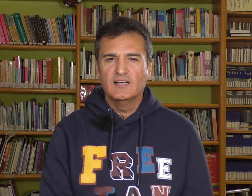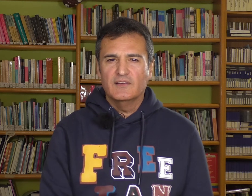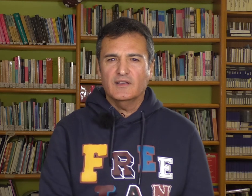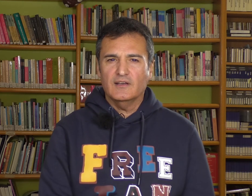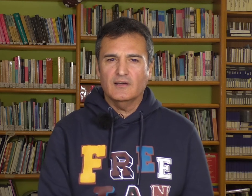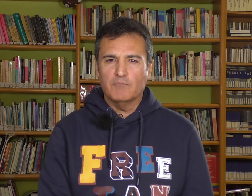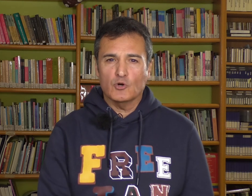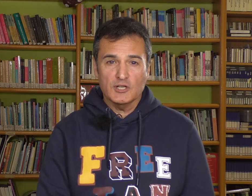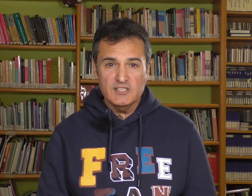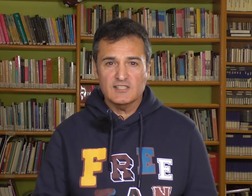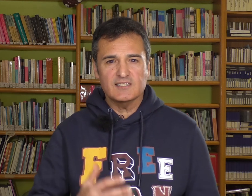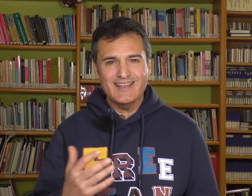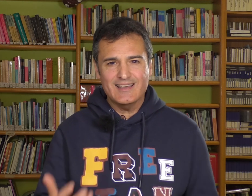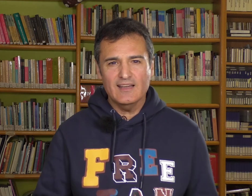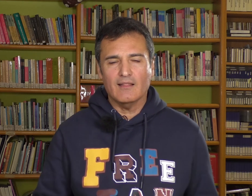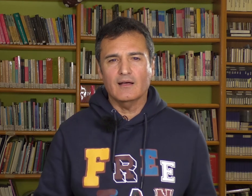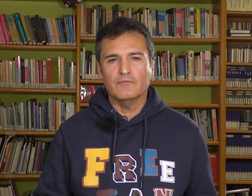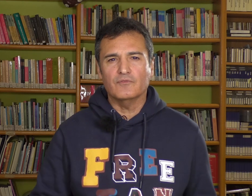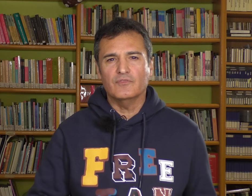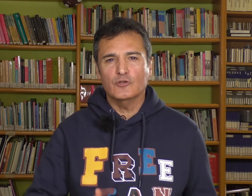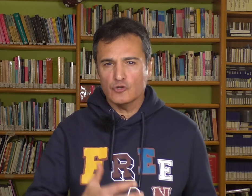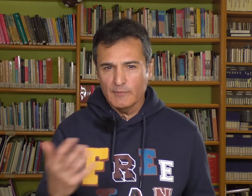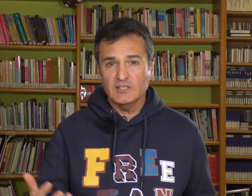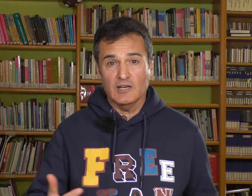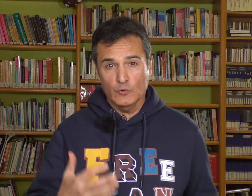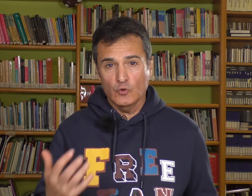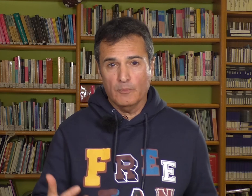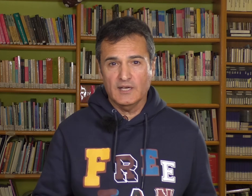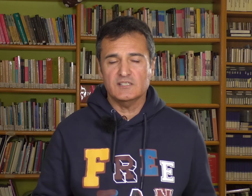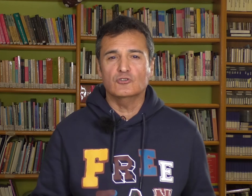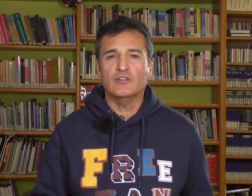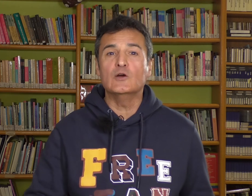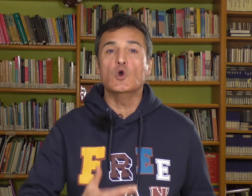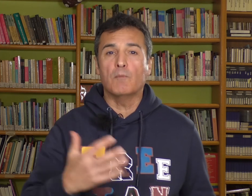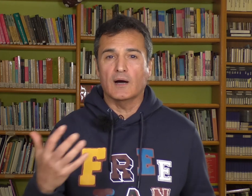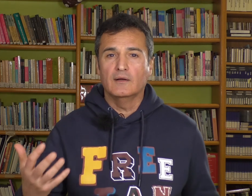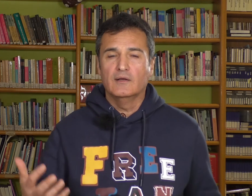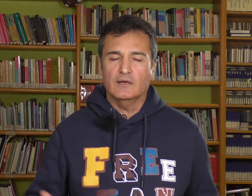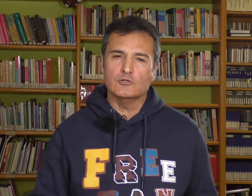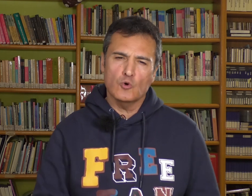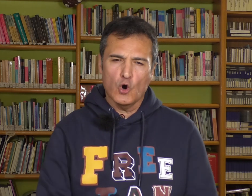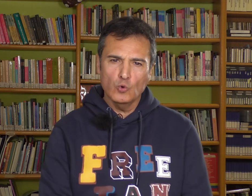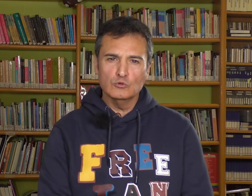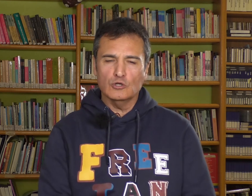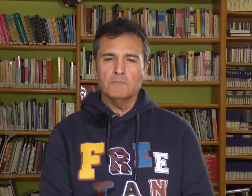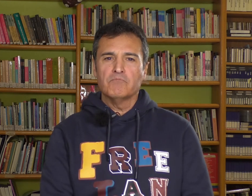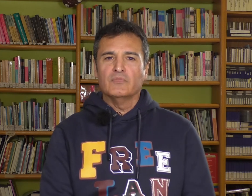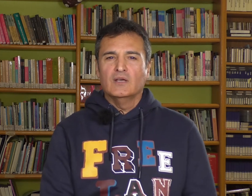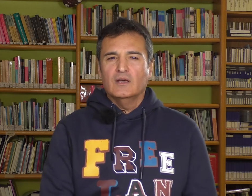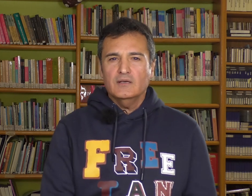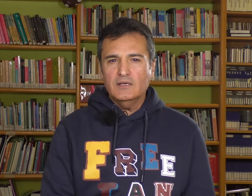políticas progresistas de izquierda, no solamente de la Unión Europea, sino de Europa en su